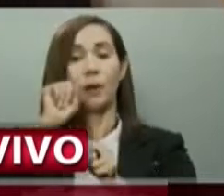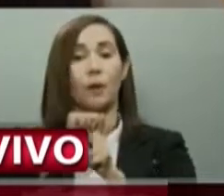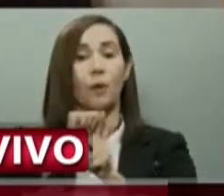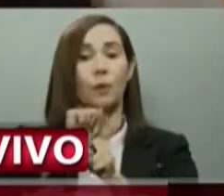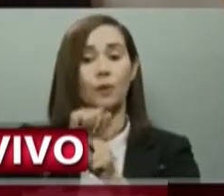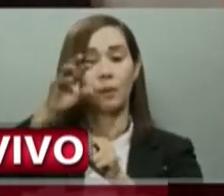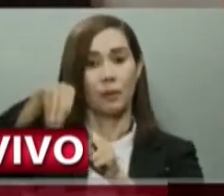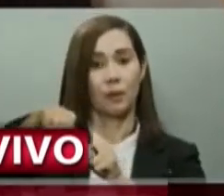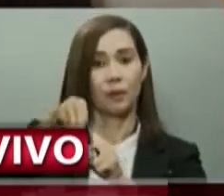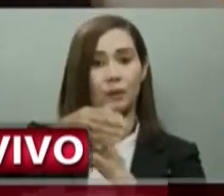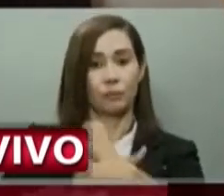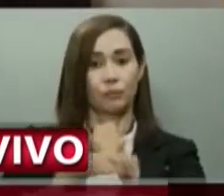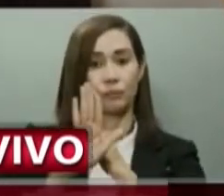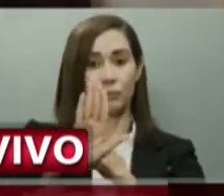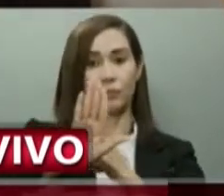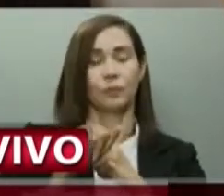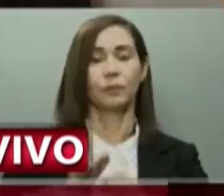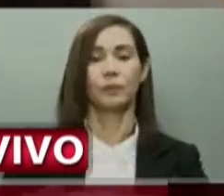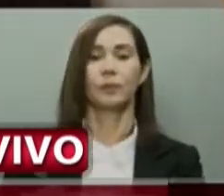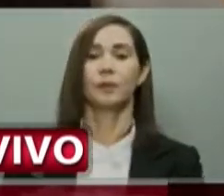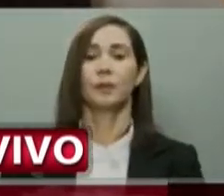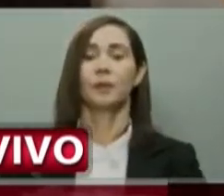país.